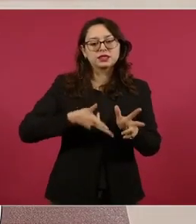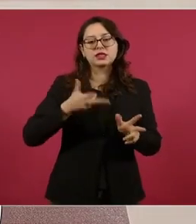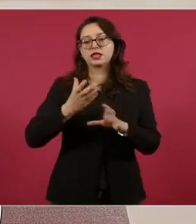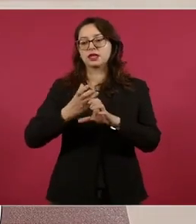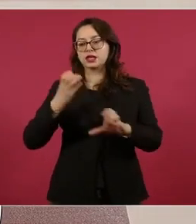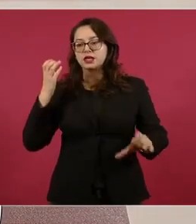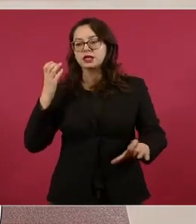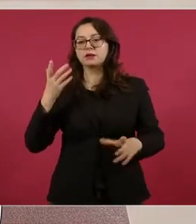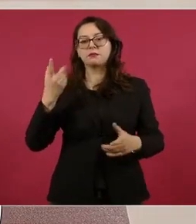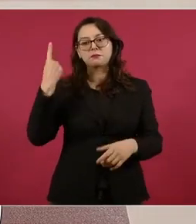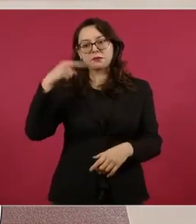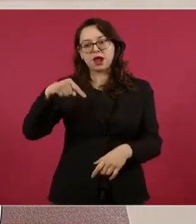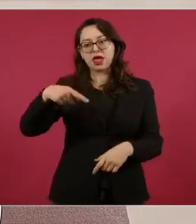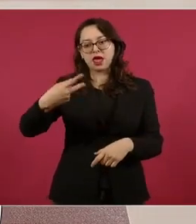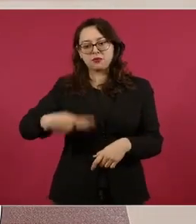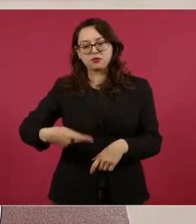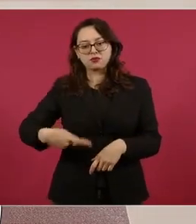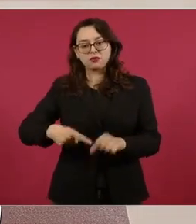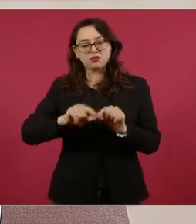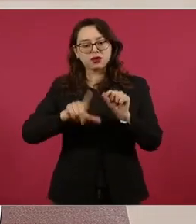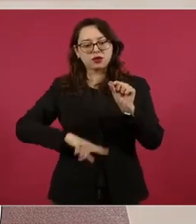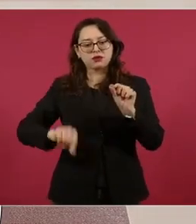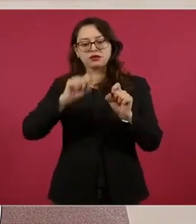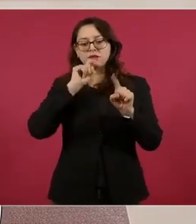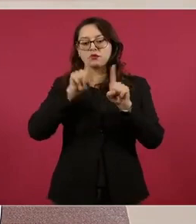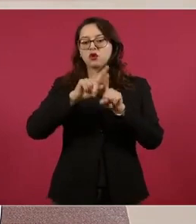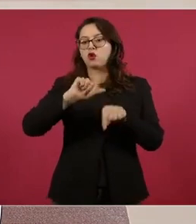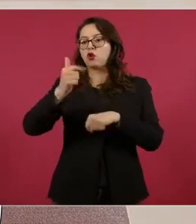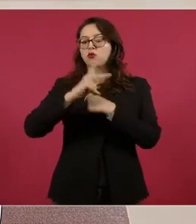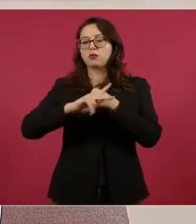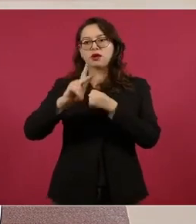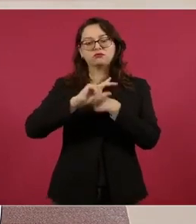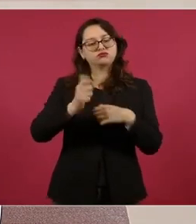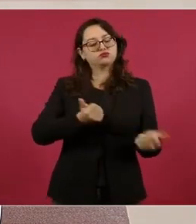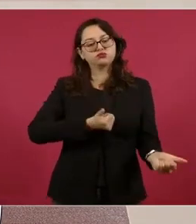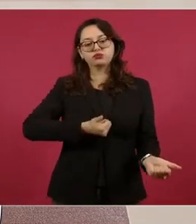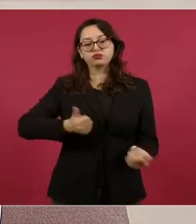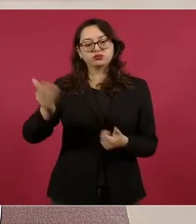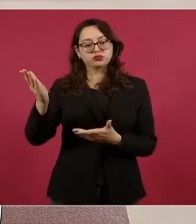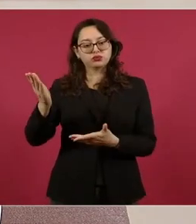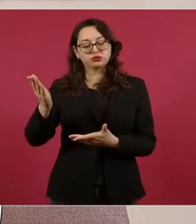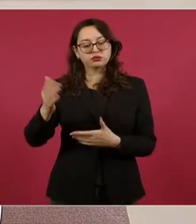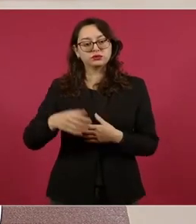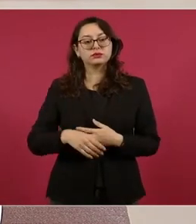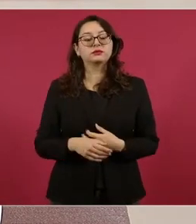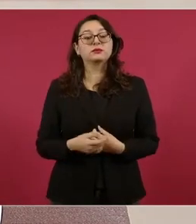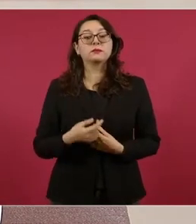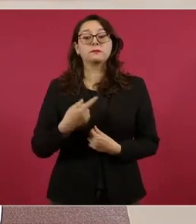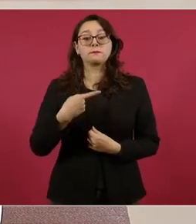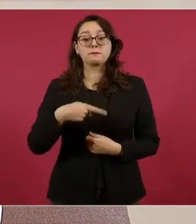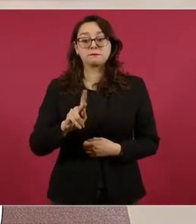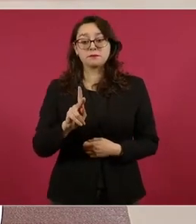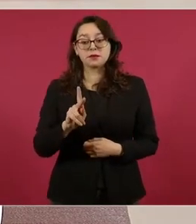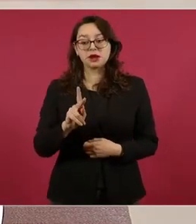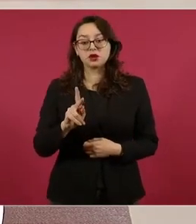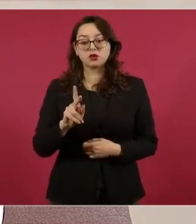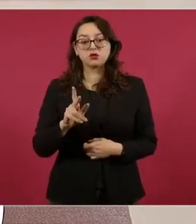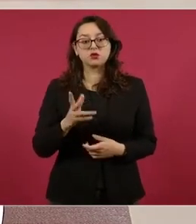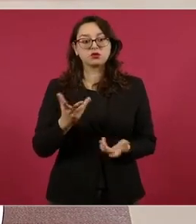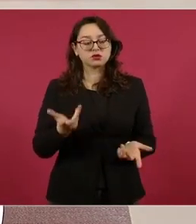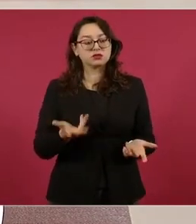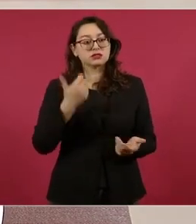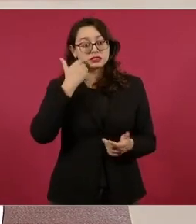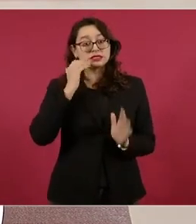México y para el extranjero pero tengo entendido de que se va a poner otra planta